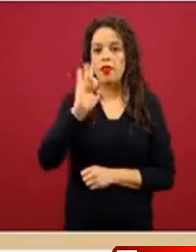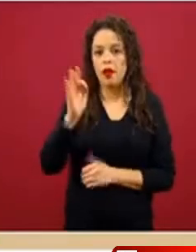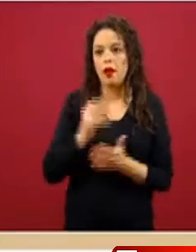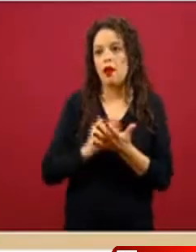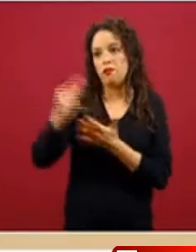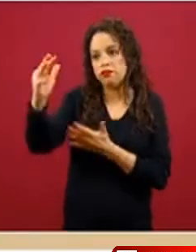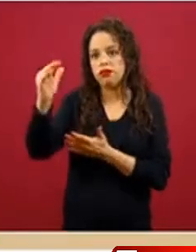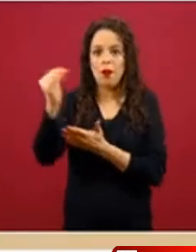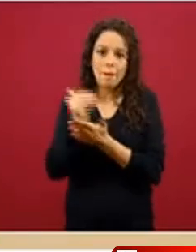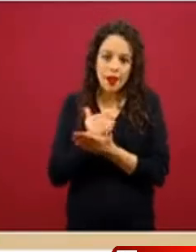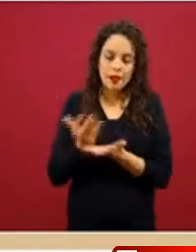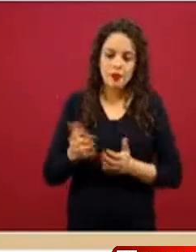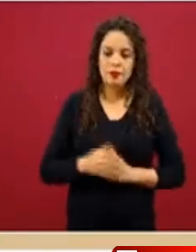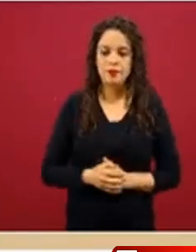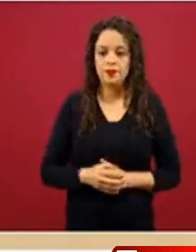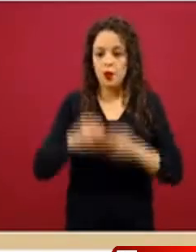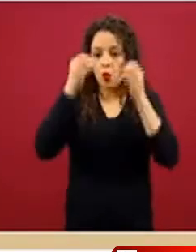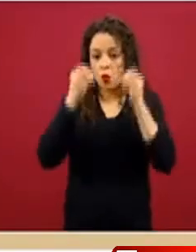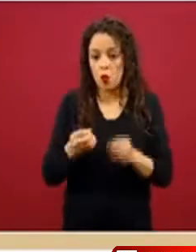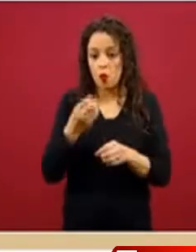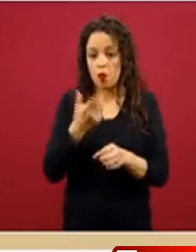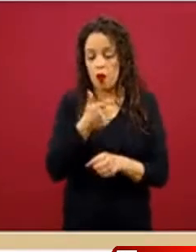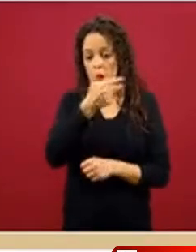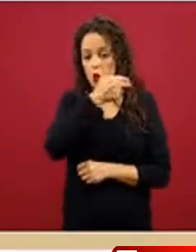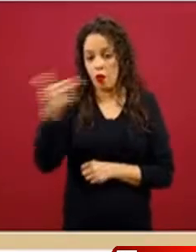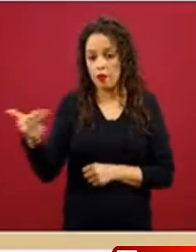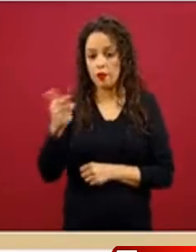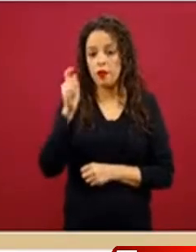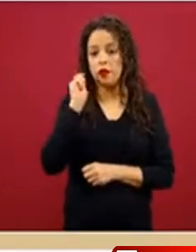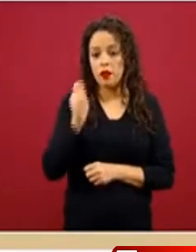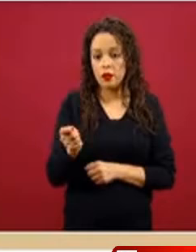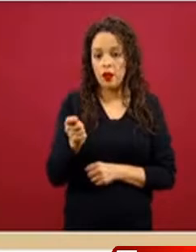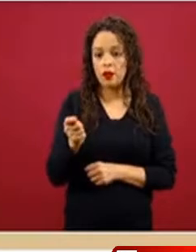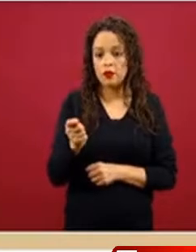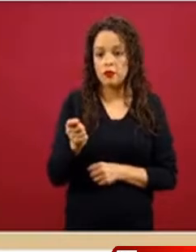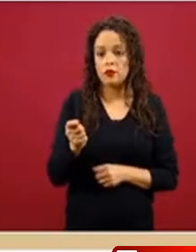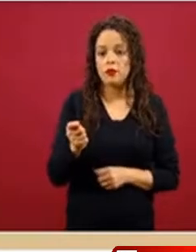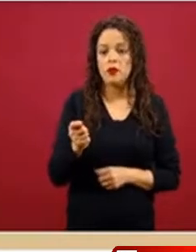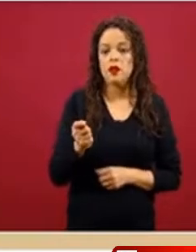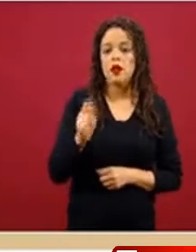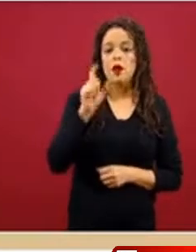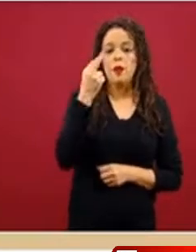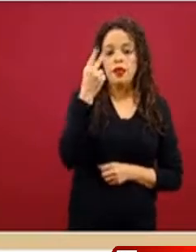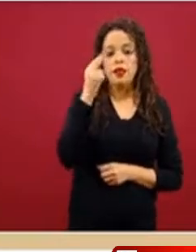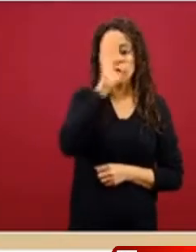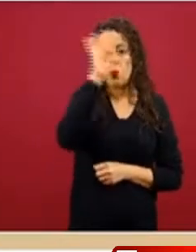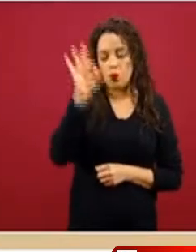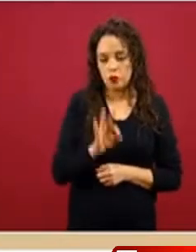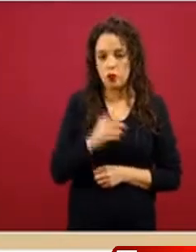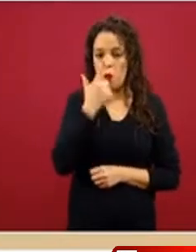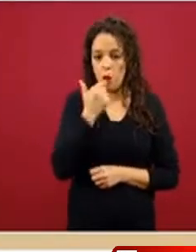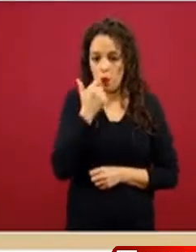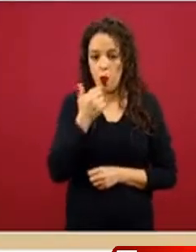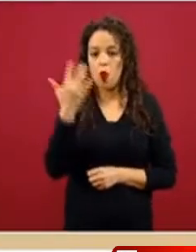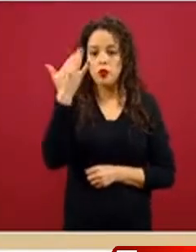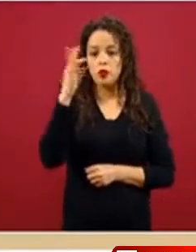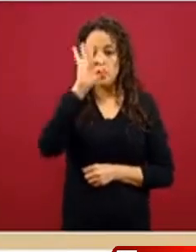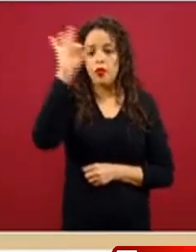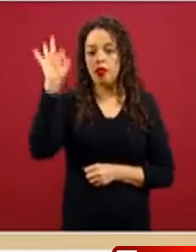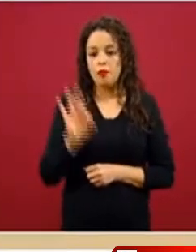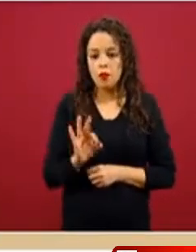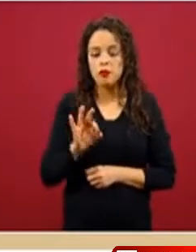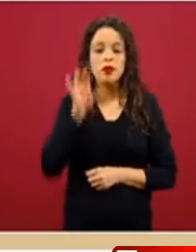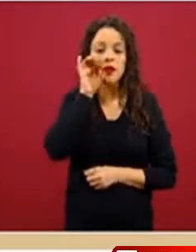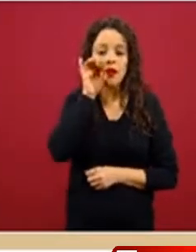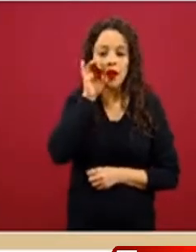Ocupación hotelera, 25% de ocupación en rojo, 50% en naranja. Restaurantes solo para llevar servicio a